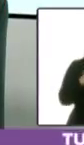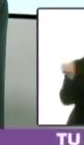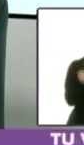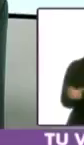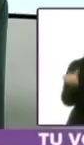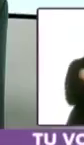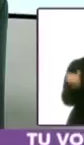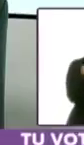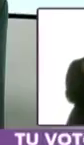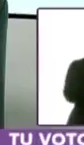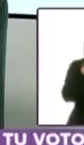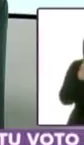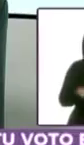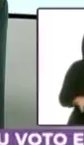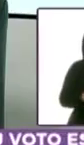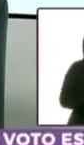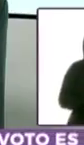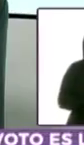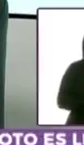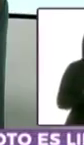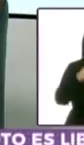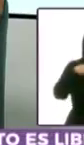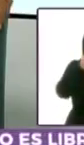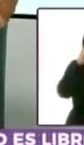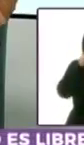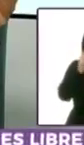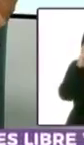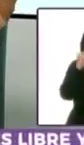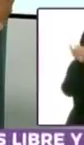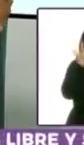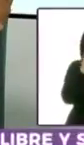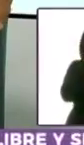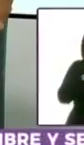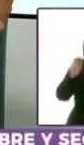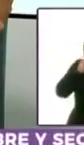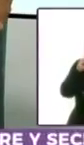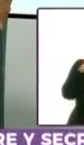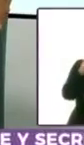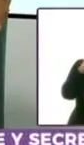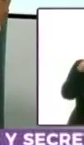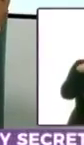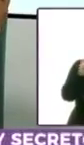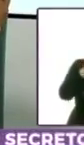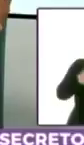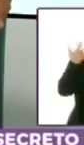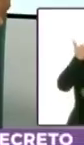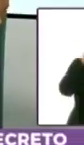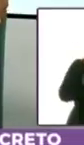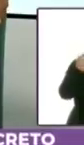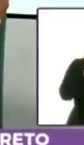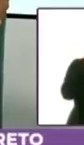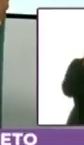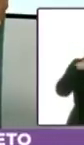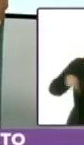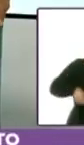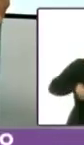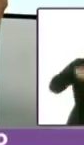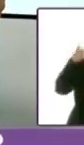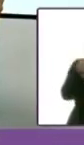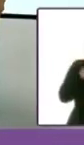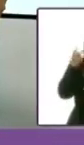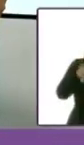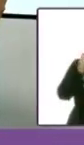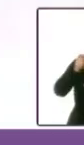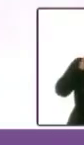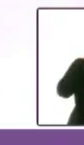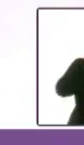pues más aguerrida. Desde la primera intervención se lanzó directamente contra Alejandra Barrales, dijo que su sello es la